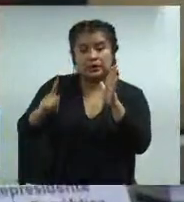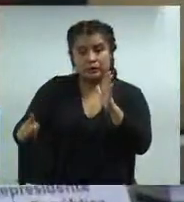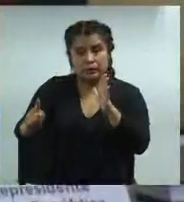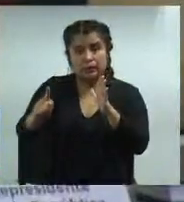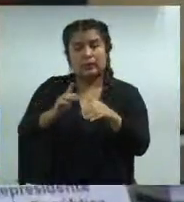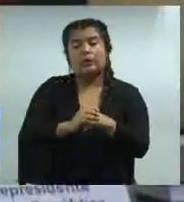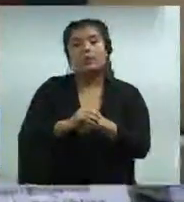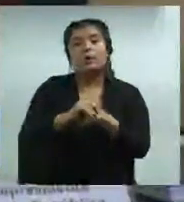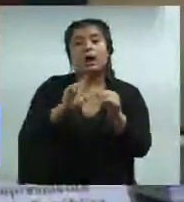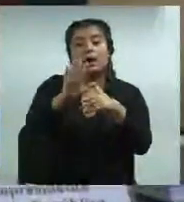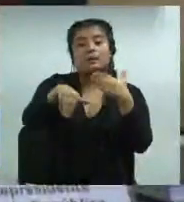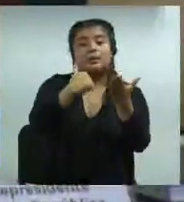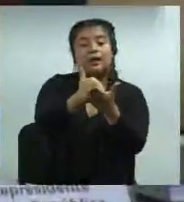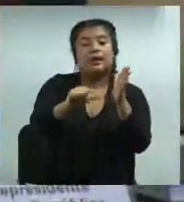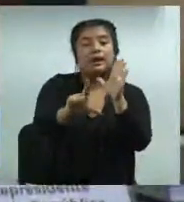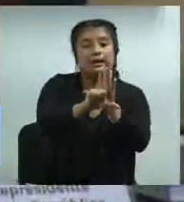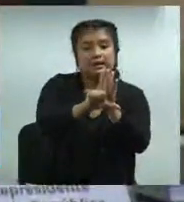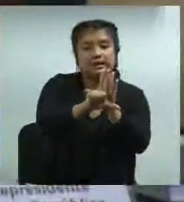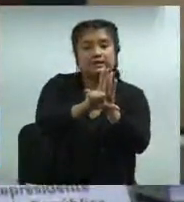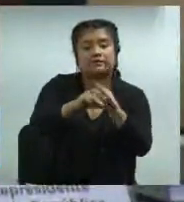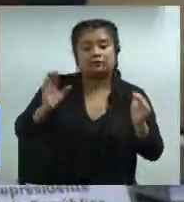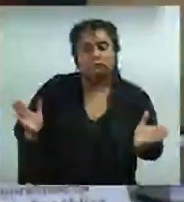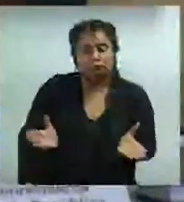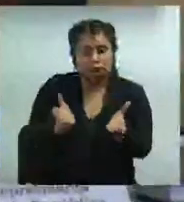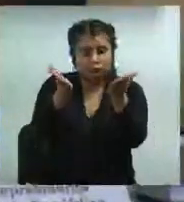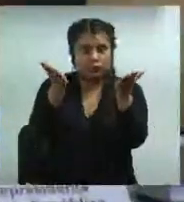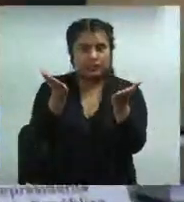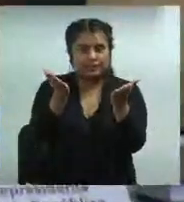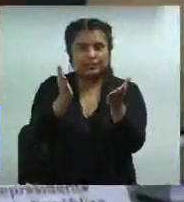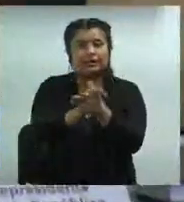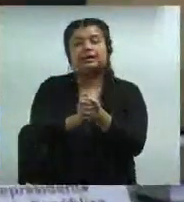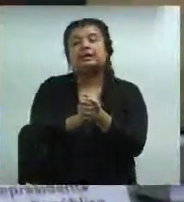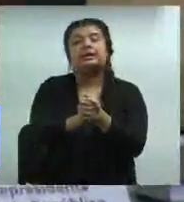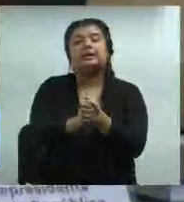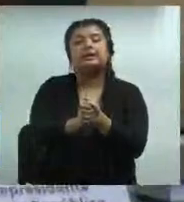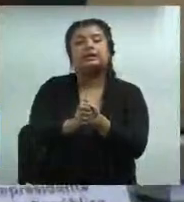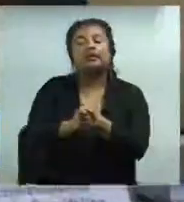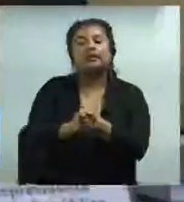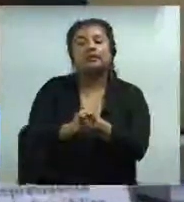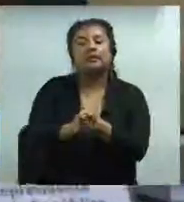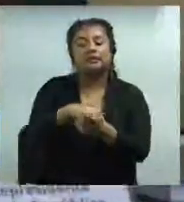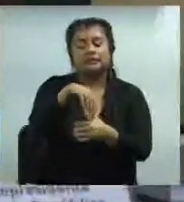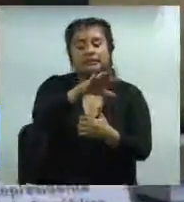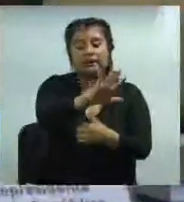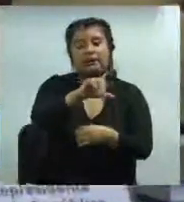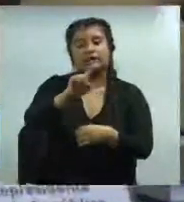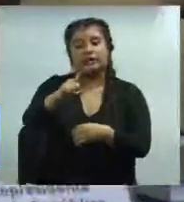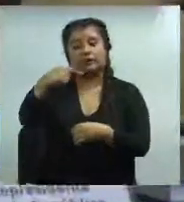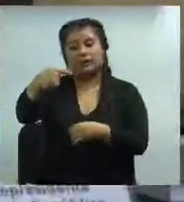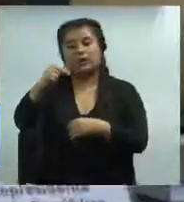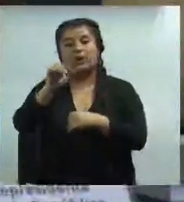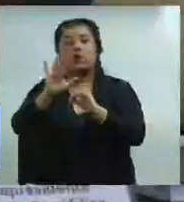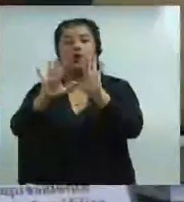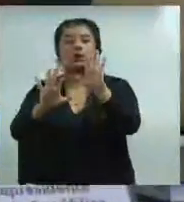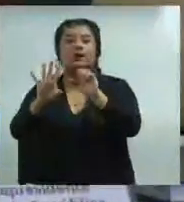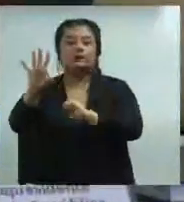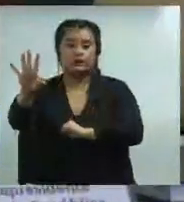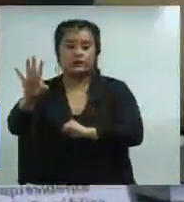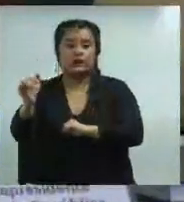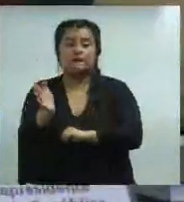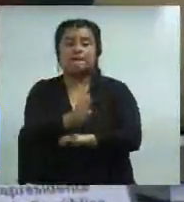dispone a aprobar la ley para promover y fortalecer la actividad chiclera 5114.